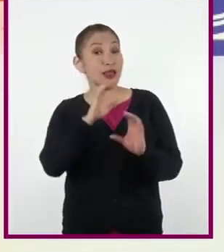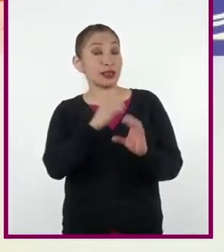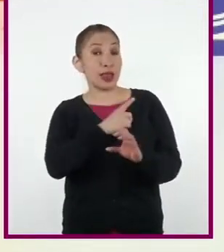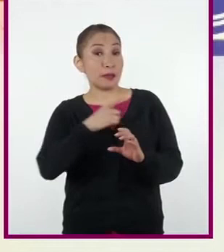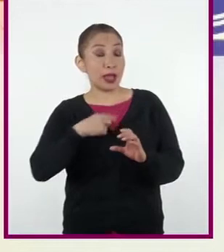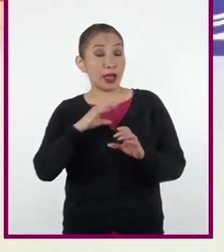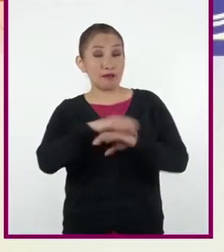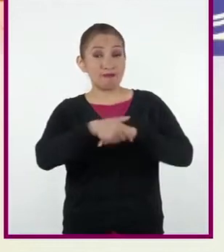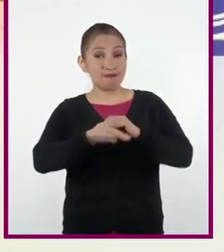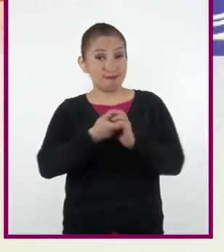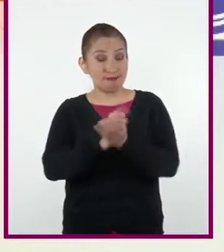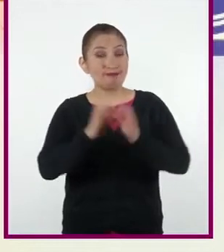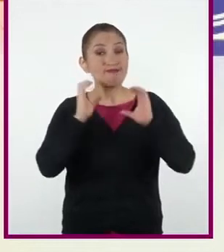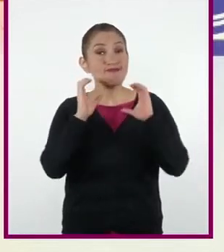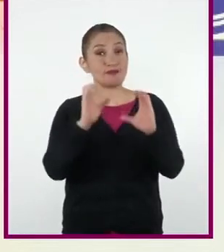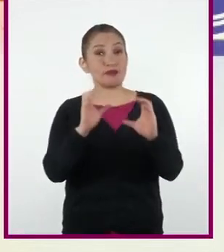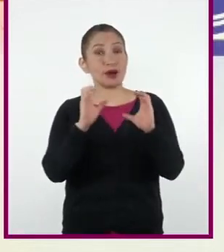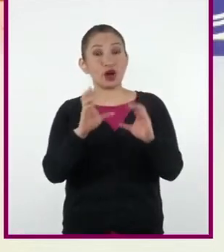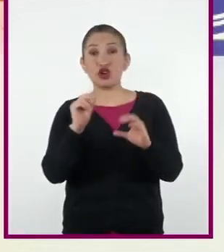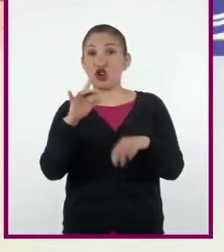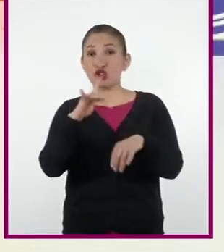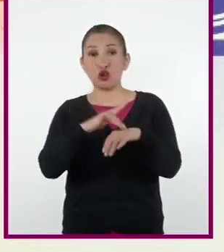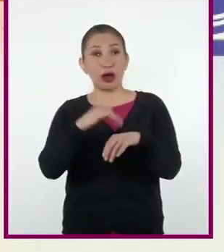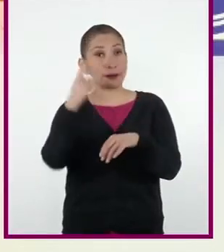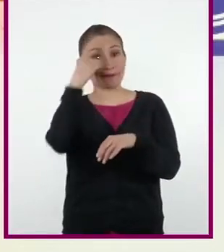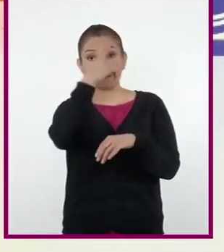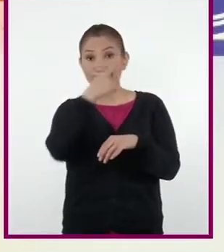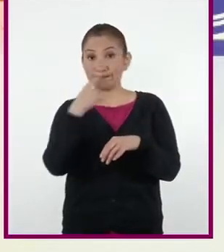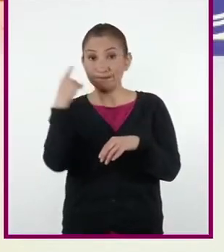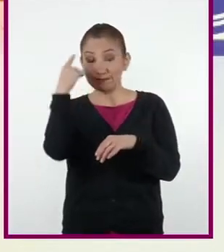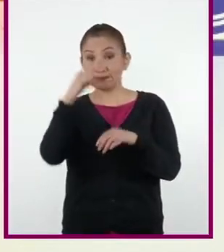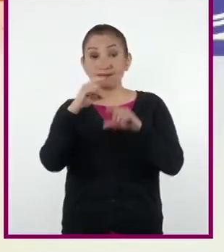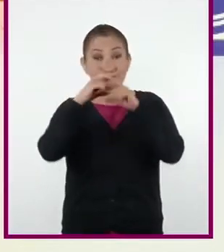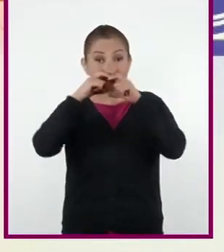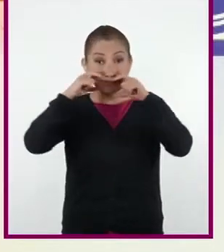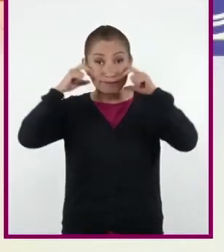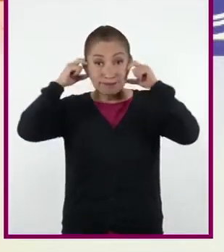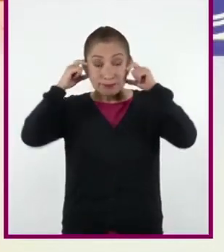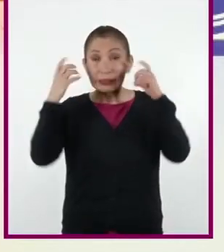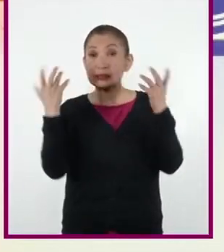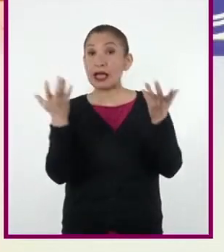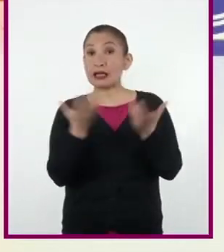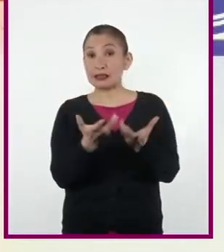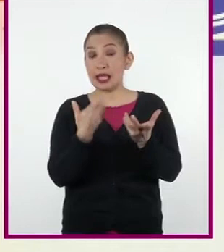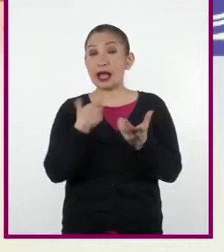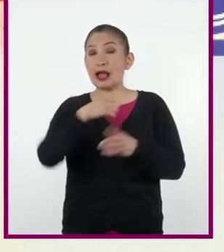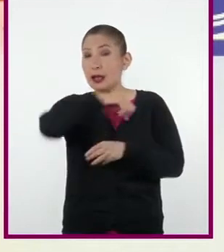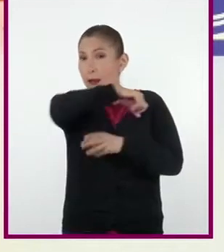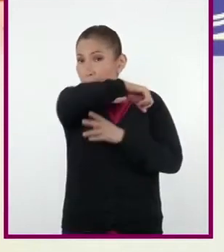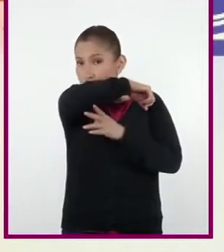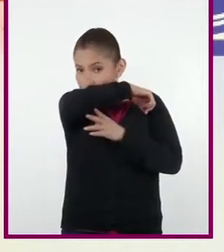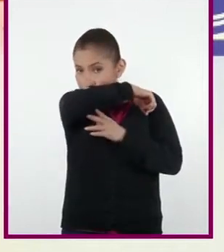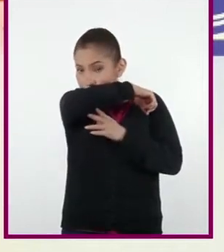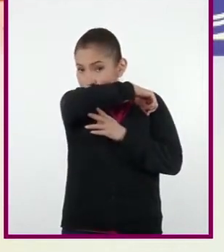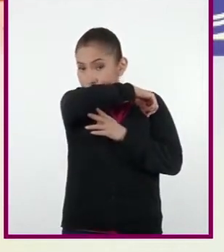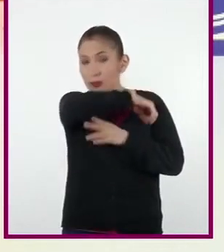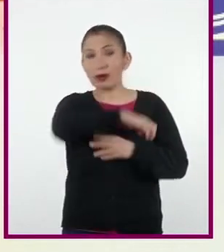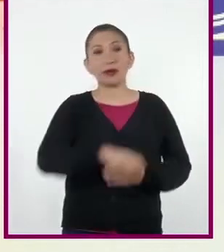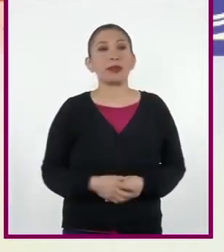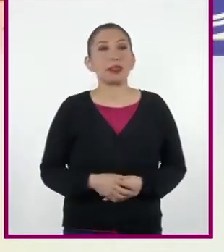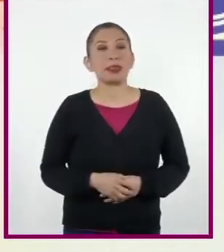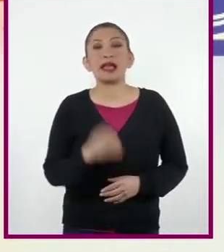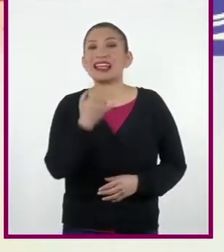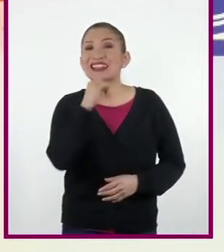lavarse continuamente las manos, no tocarse la cara, usar cubrebocas y realizar el estornudo de etiqueta.